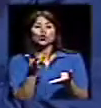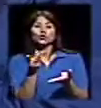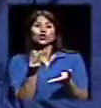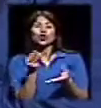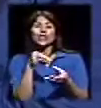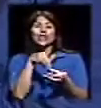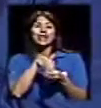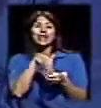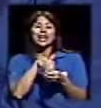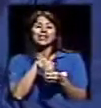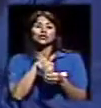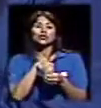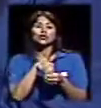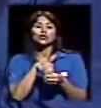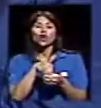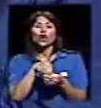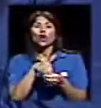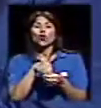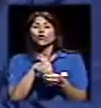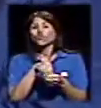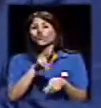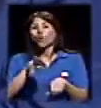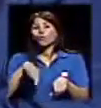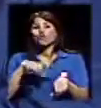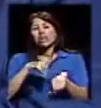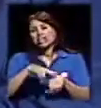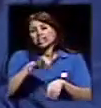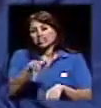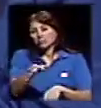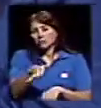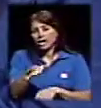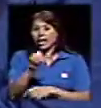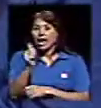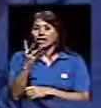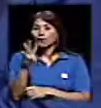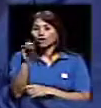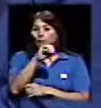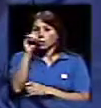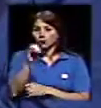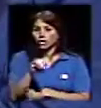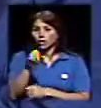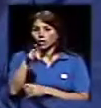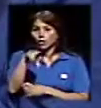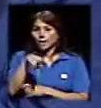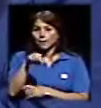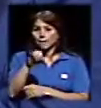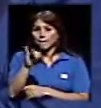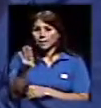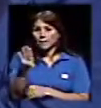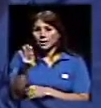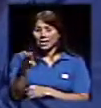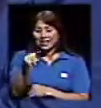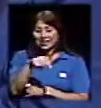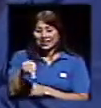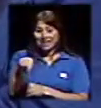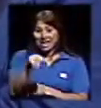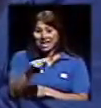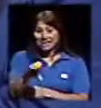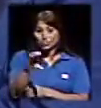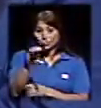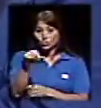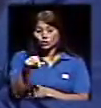decir, alrededor de un 14% del PIB, de los cuales el 93%